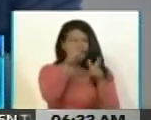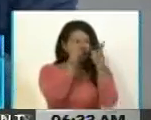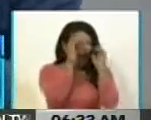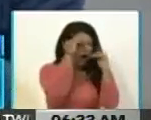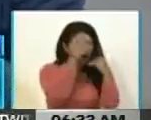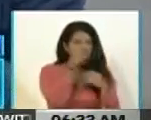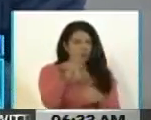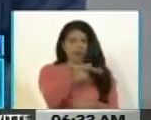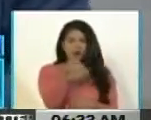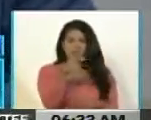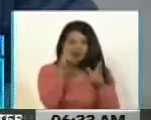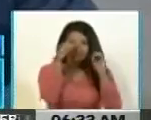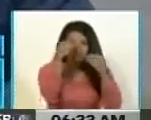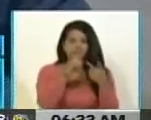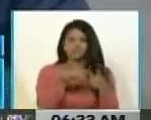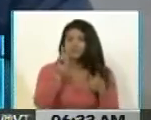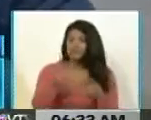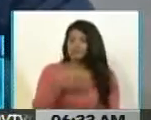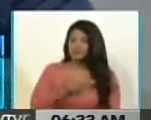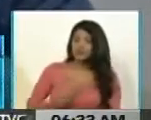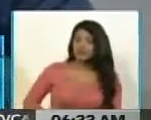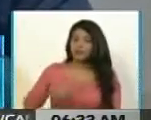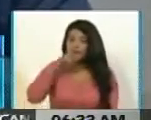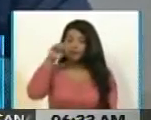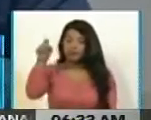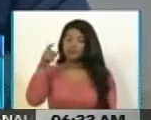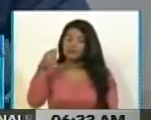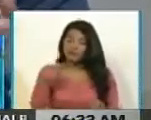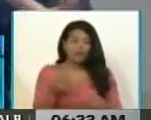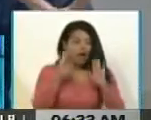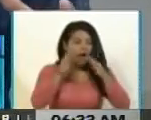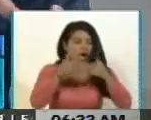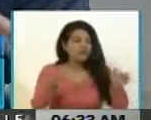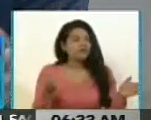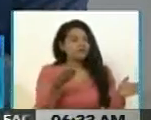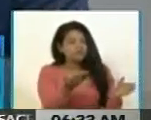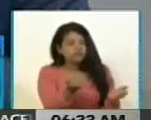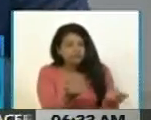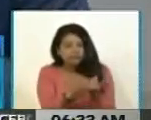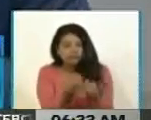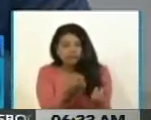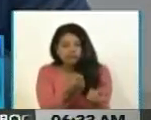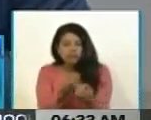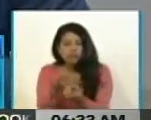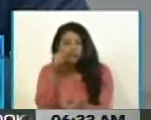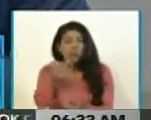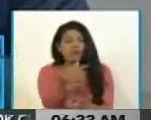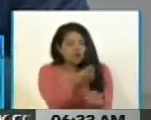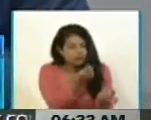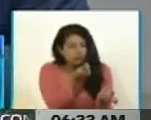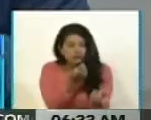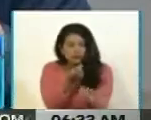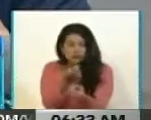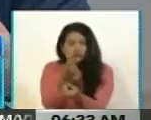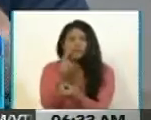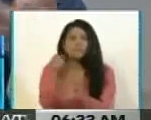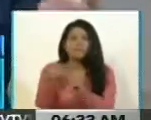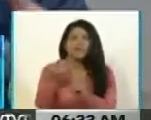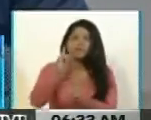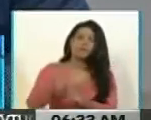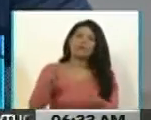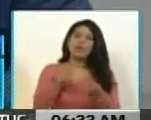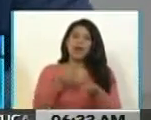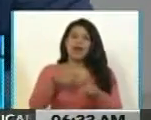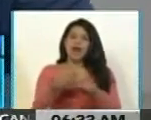Y justamente el presidente de la República, Nicolás Maduro Moros, ha abierto varios escenarios de debate y de aportes, como